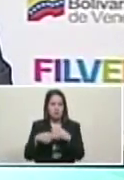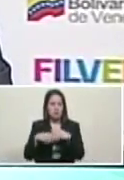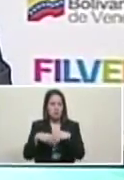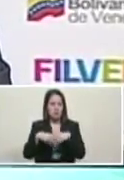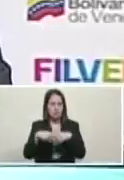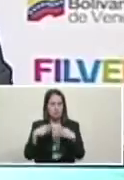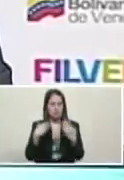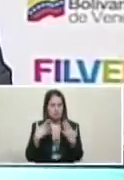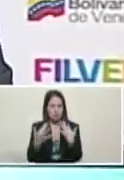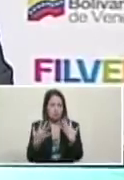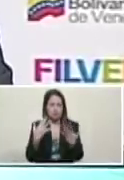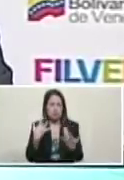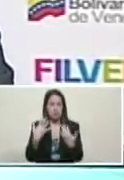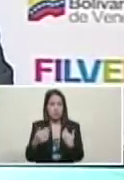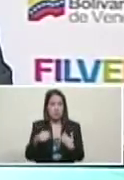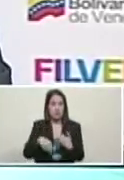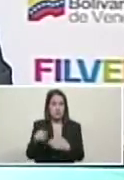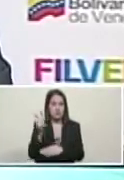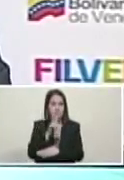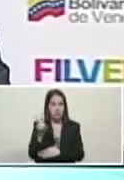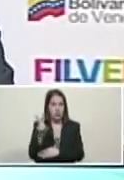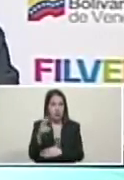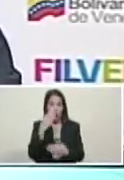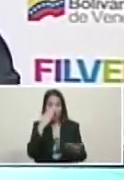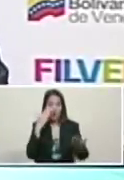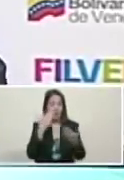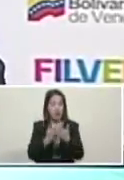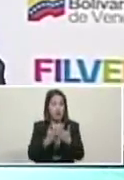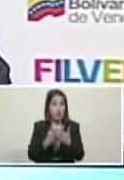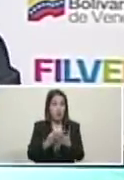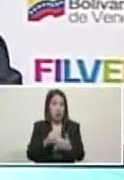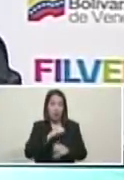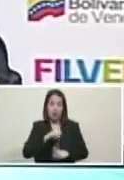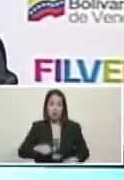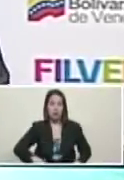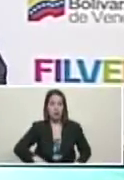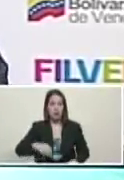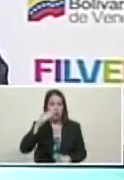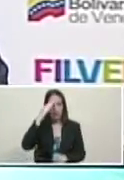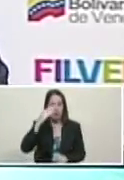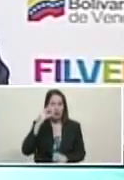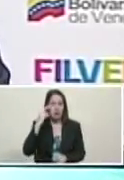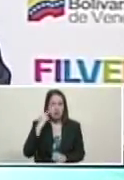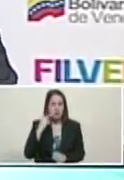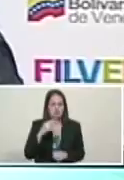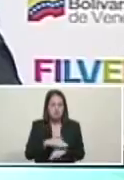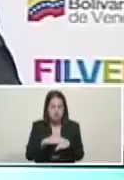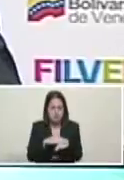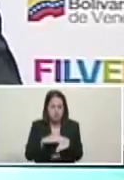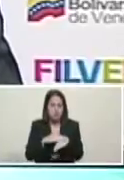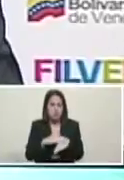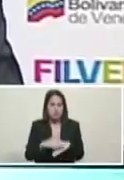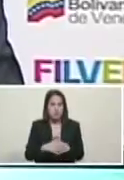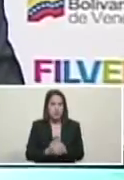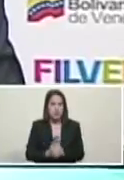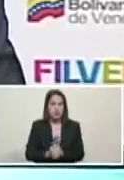de frente a la Fuerza Armada Nacional Bolivariana. Así de sencillo. Somos